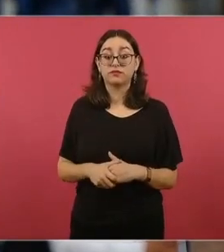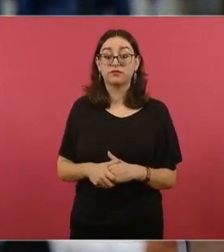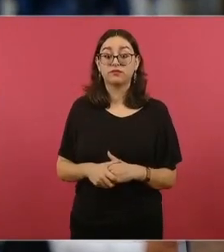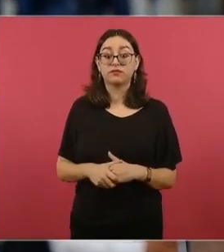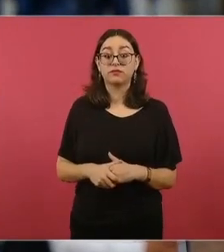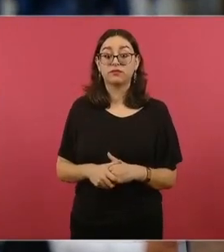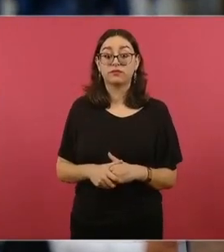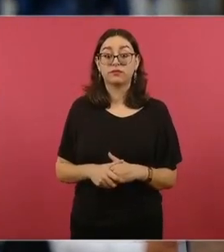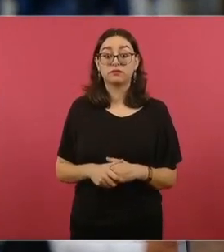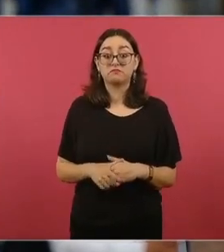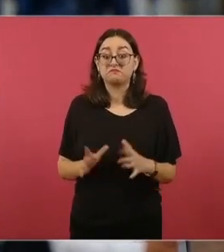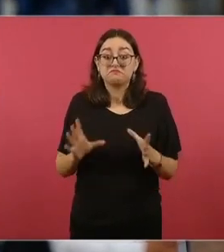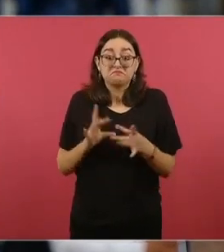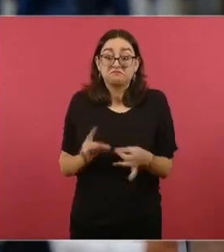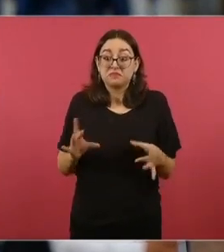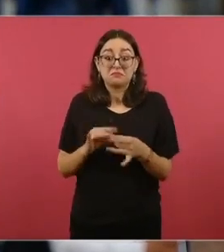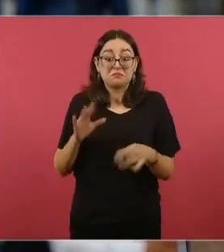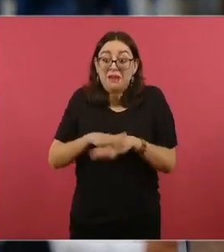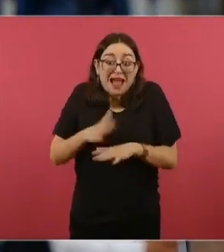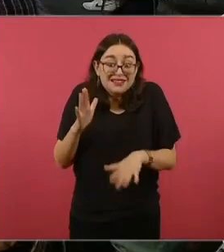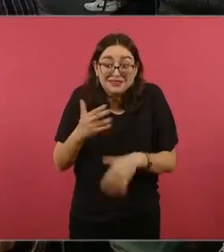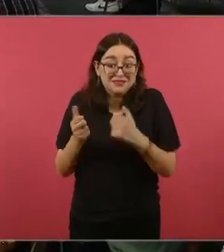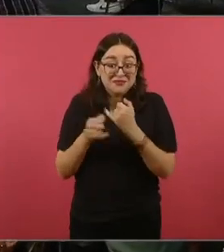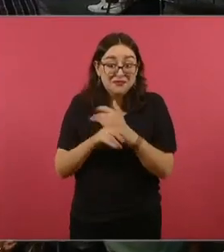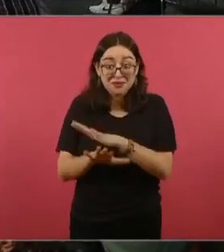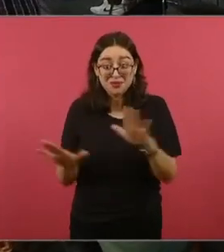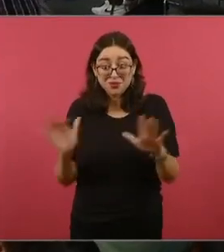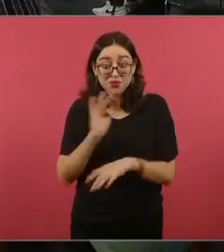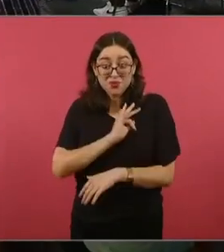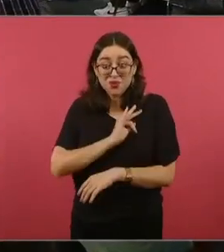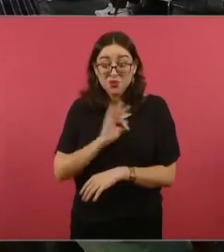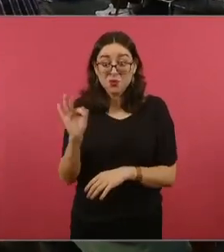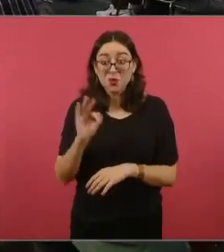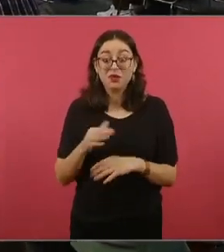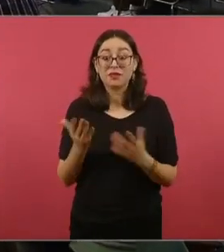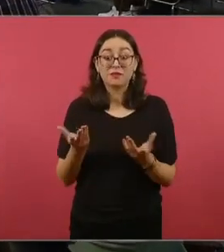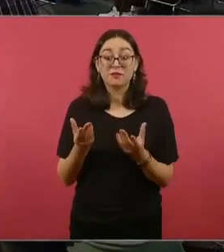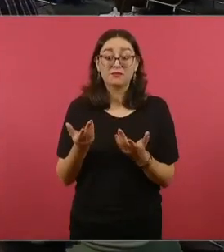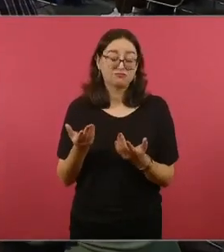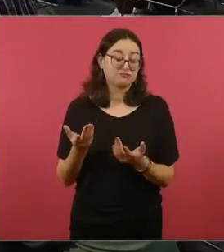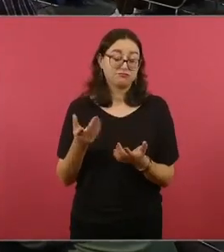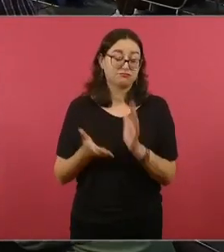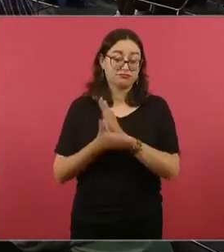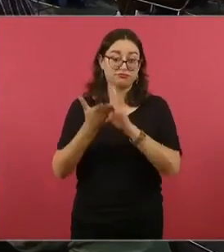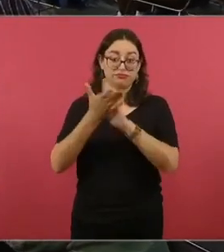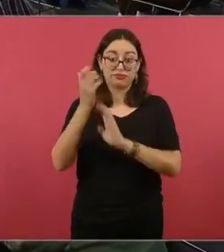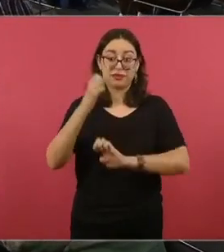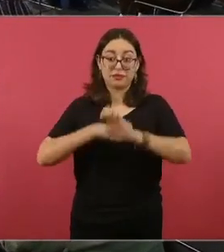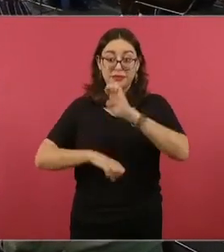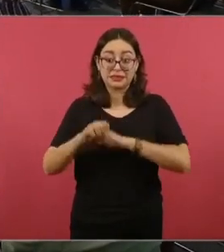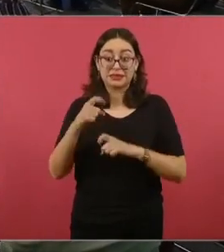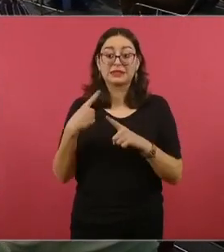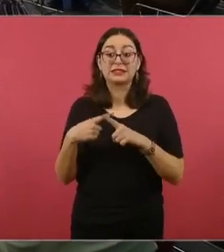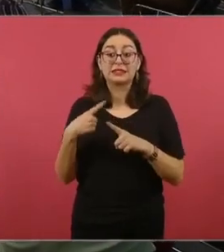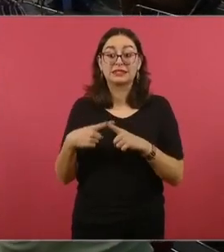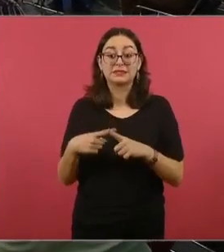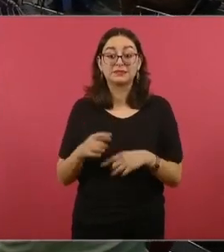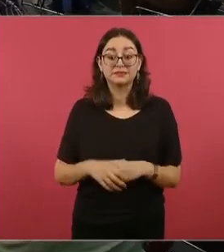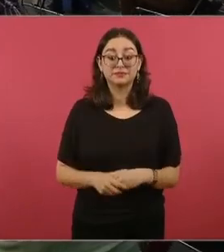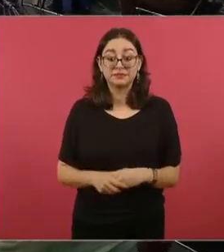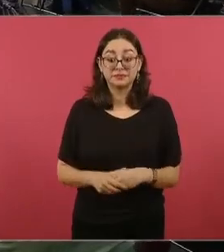el trolebús, y los detalles que nos puedan compartir acerca de construcción y empresas que están participando. Y presidente, su